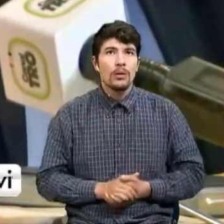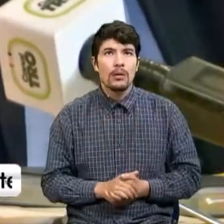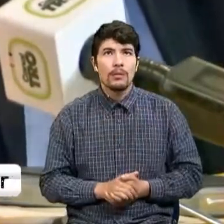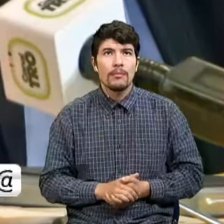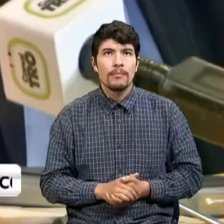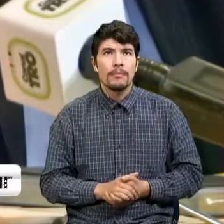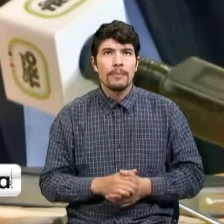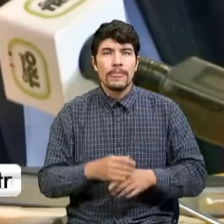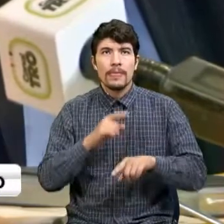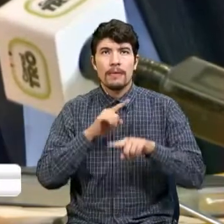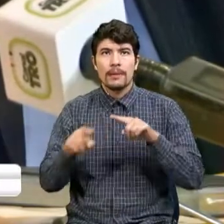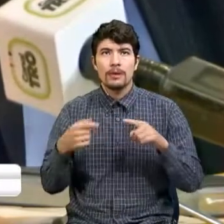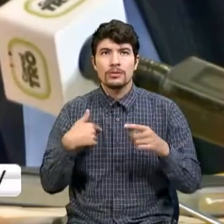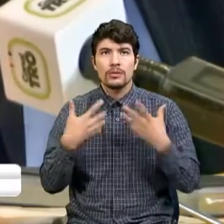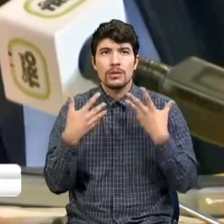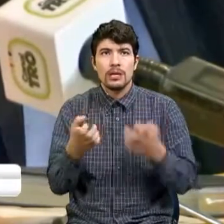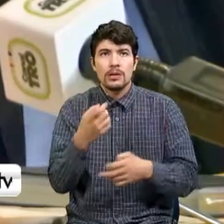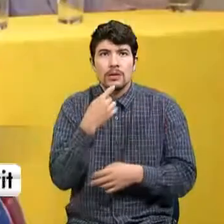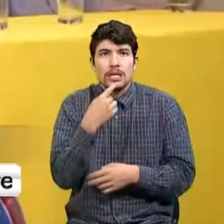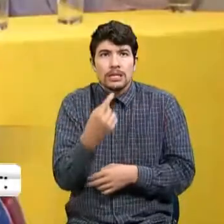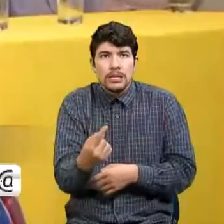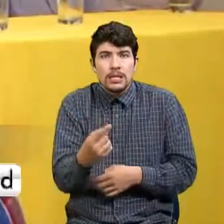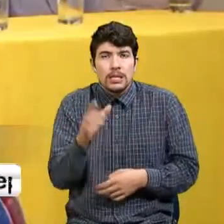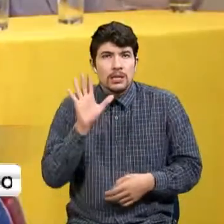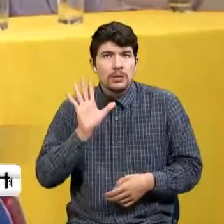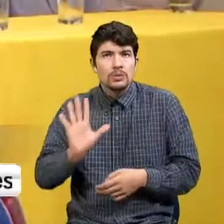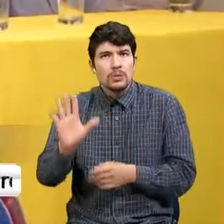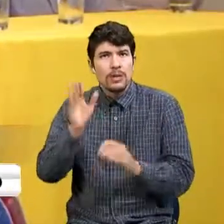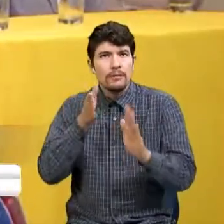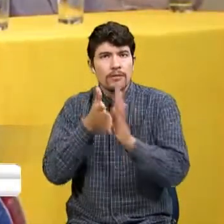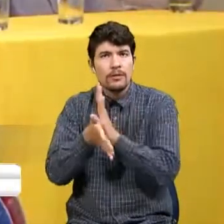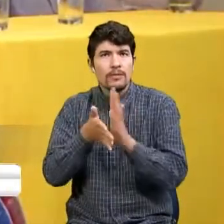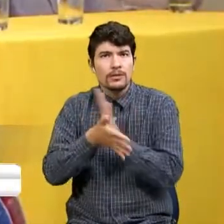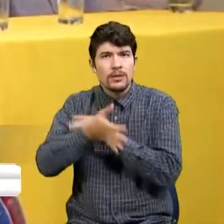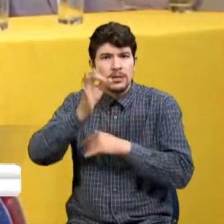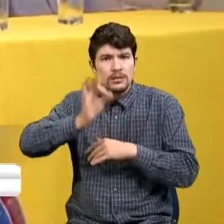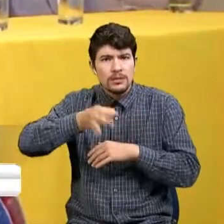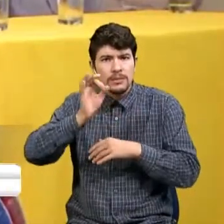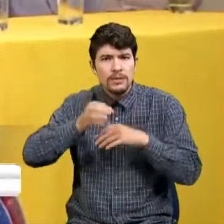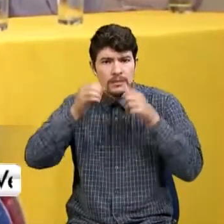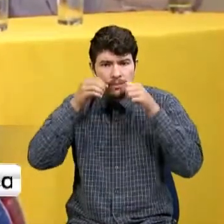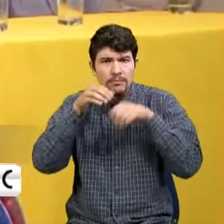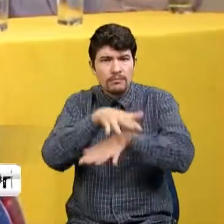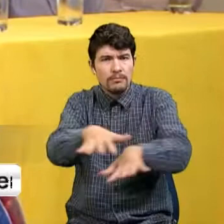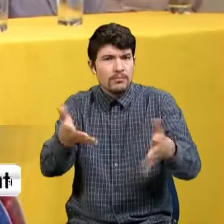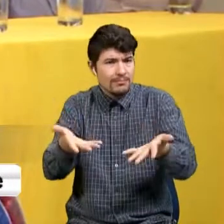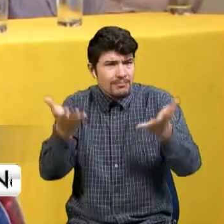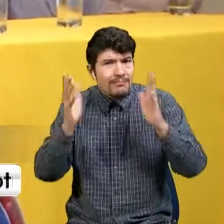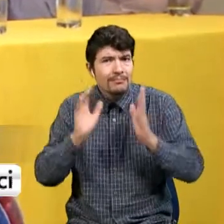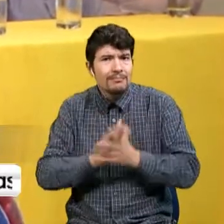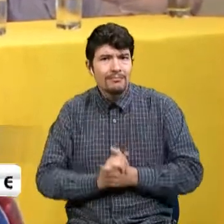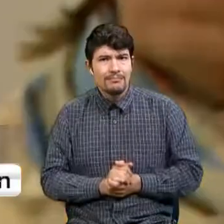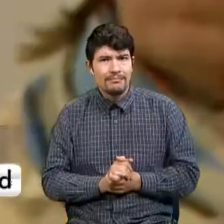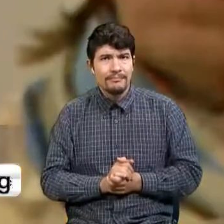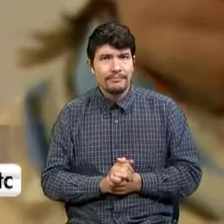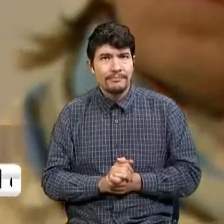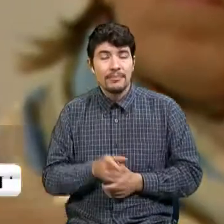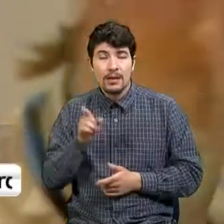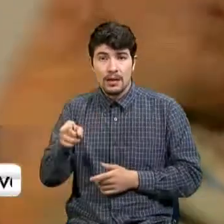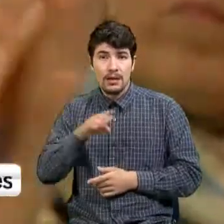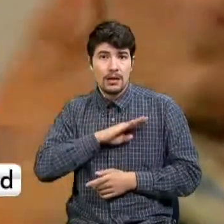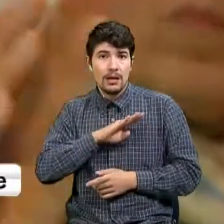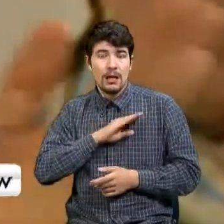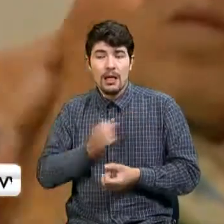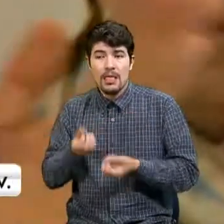pero yo quiero decirles también que esa información siempre ha sido pública el mandatario indicó que dará 20